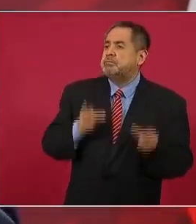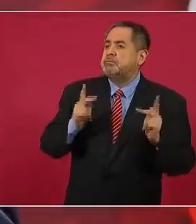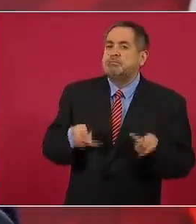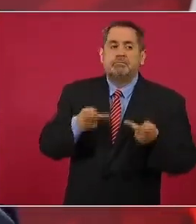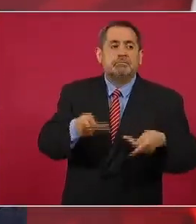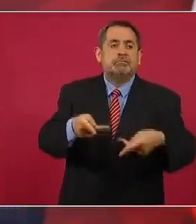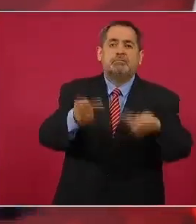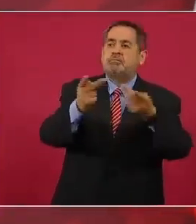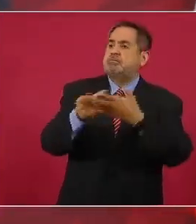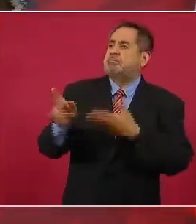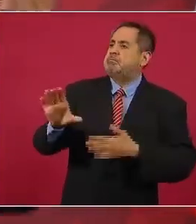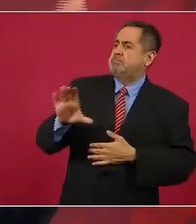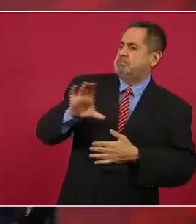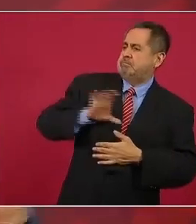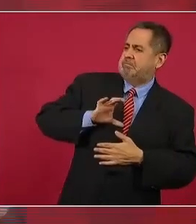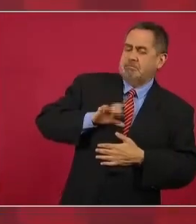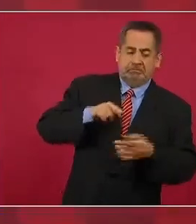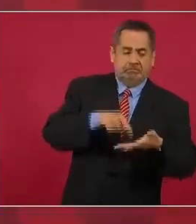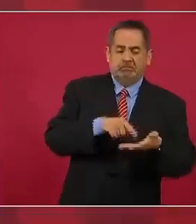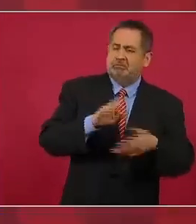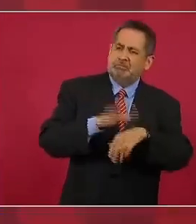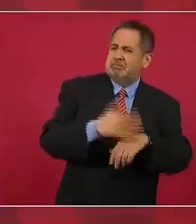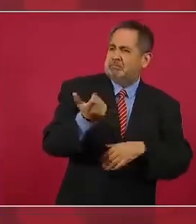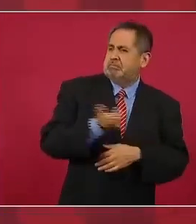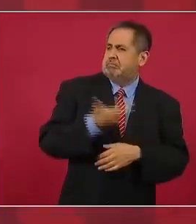¿sí?, a precios elevadísimos,